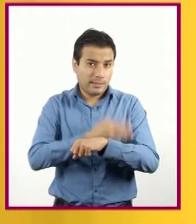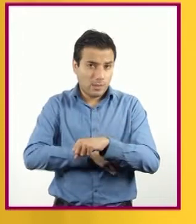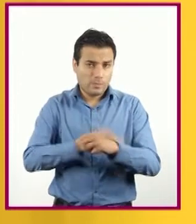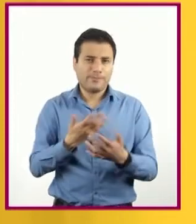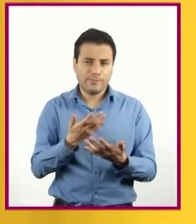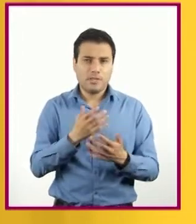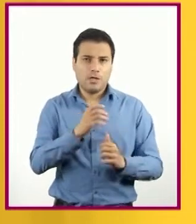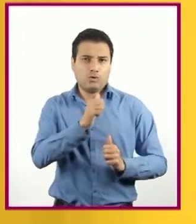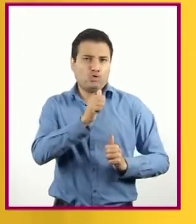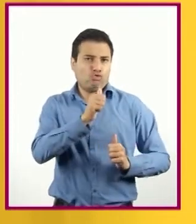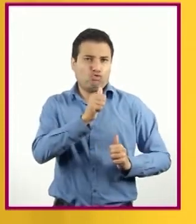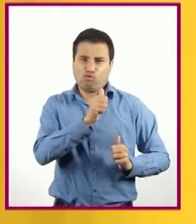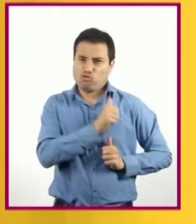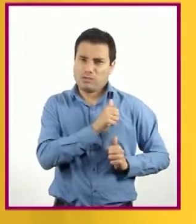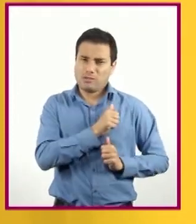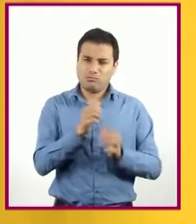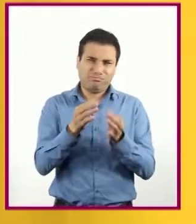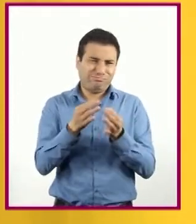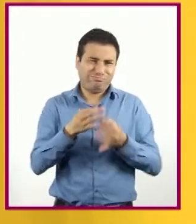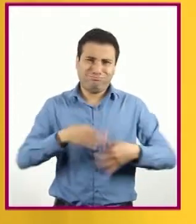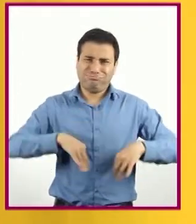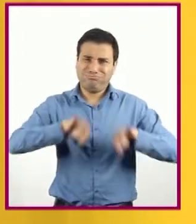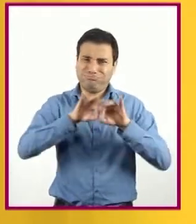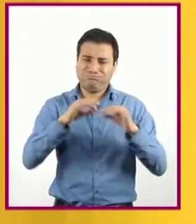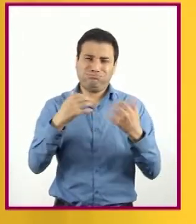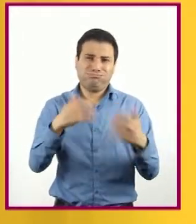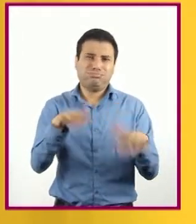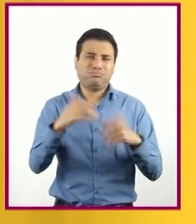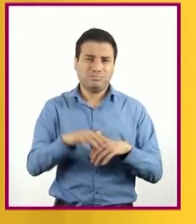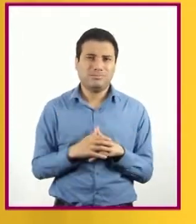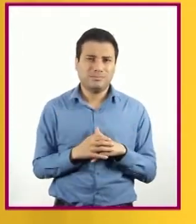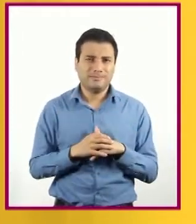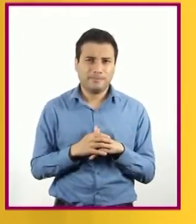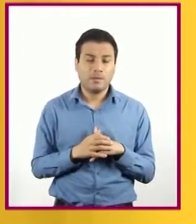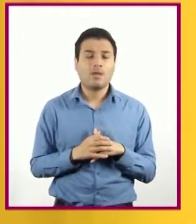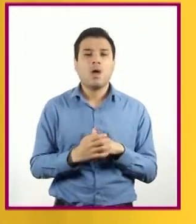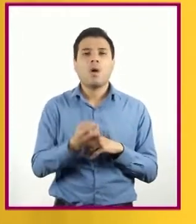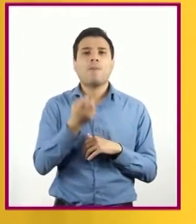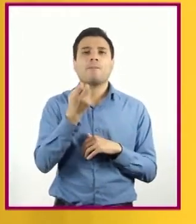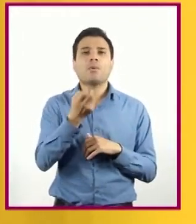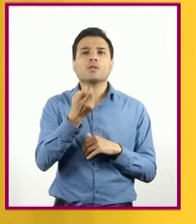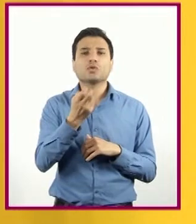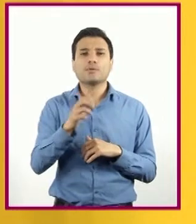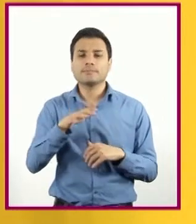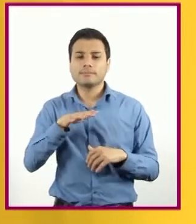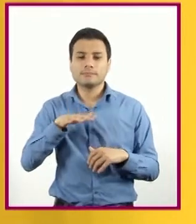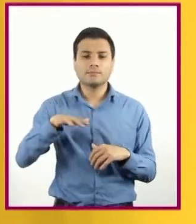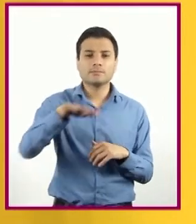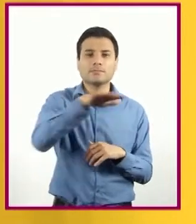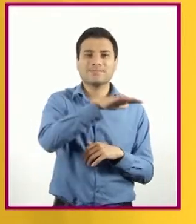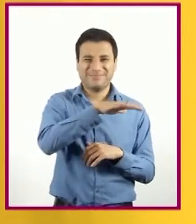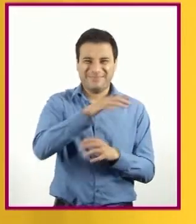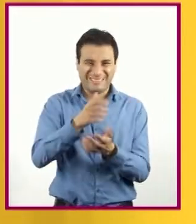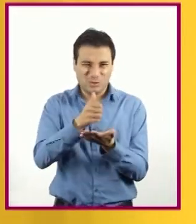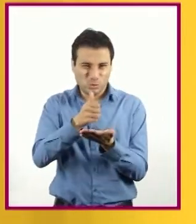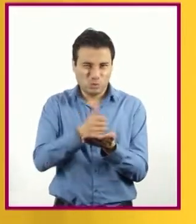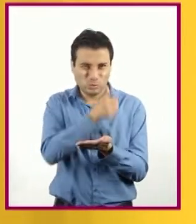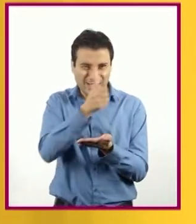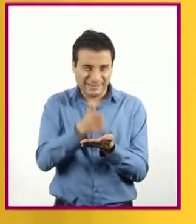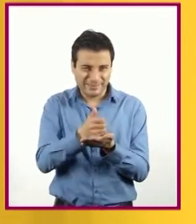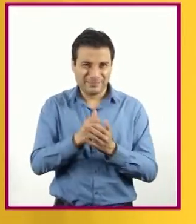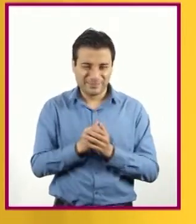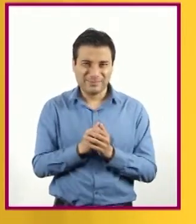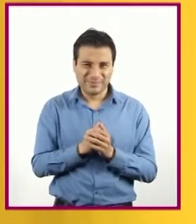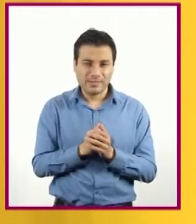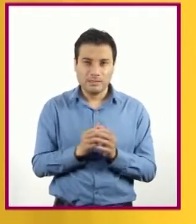permea todos los aspectos sociales de las culturas. Es por ello que las características de las zonas en donde se construyeron estas ciudades